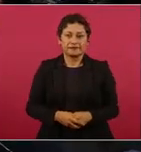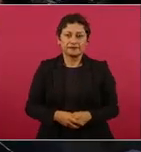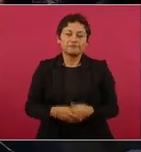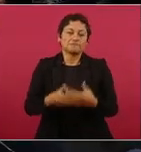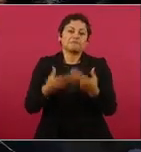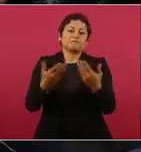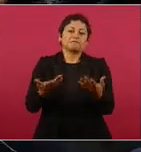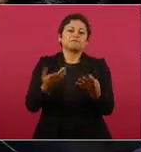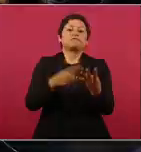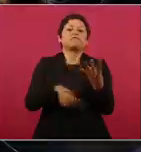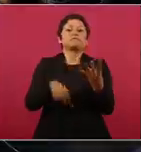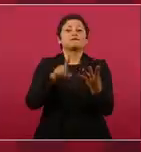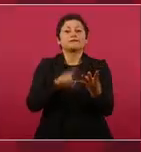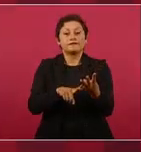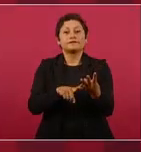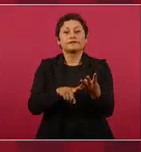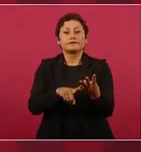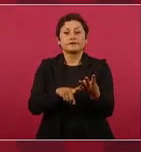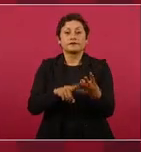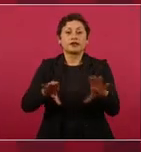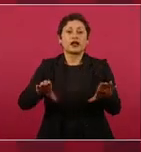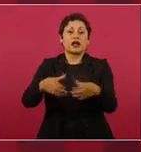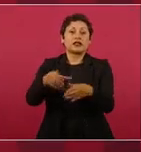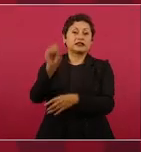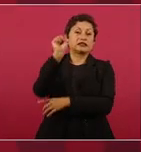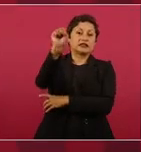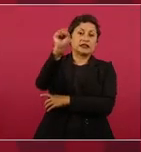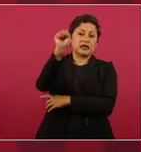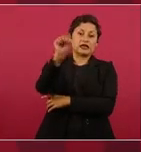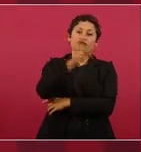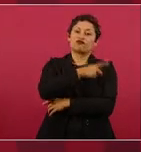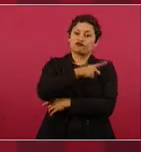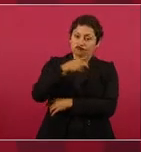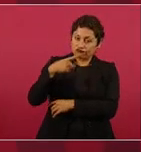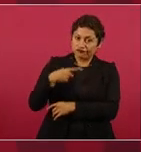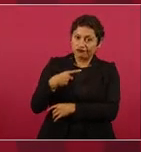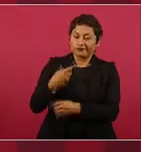tiene que haber democracia en los sindicatos,